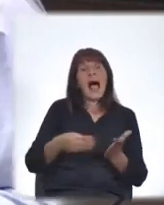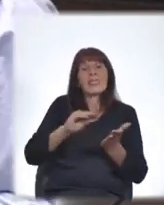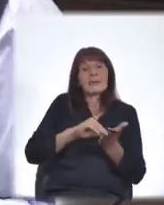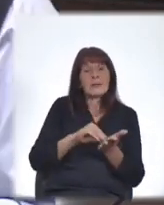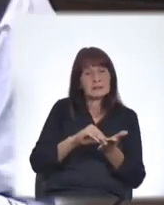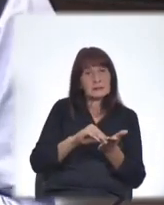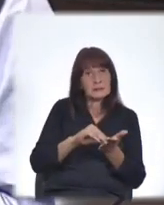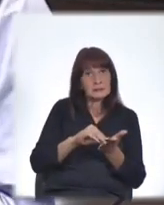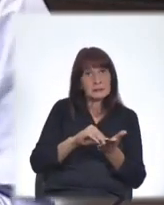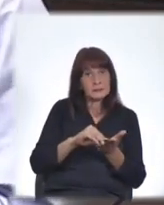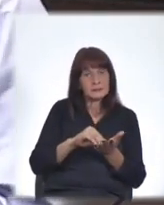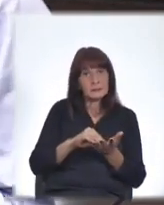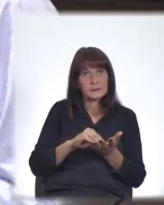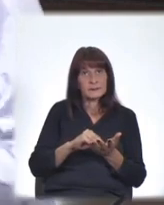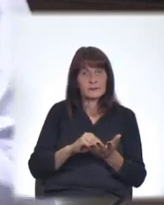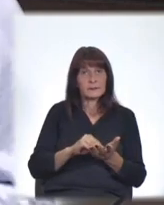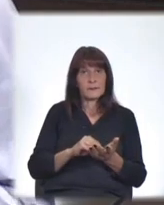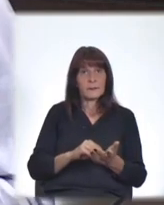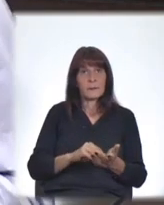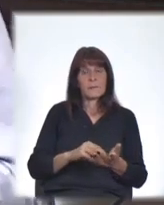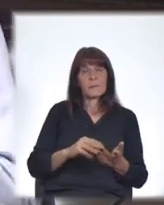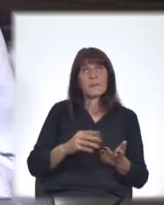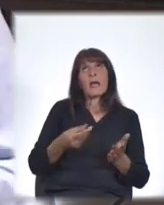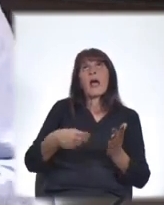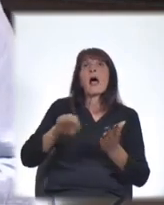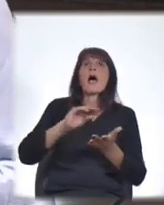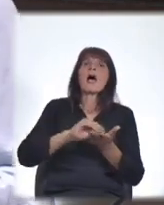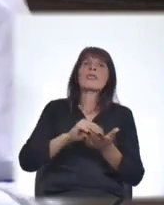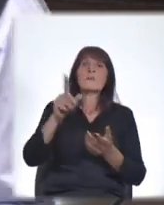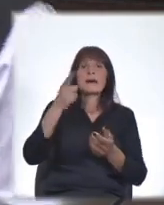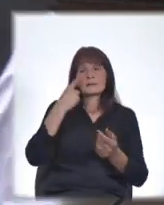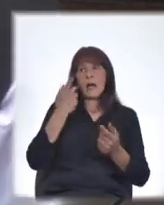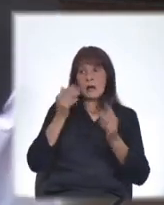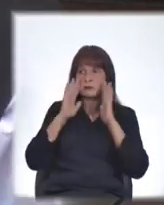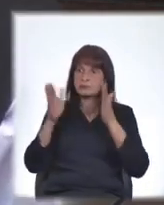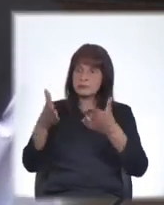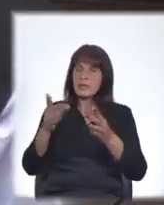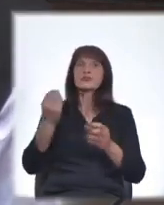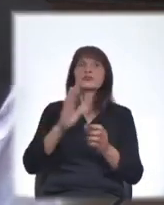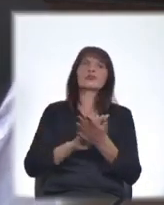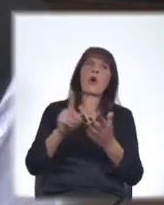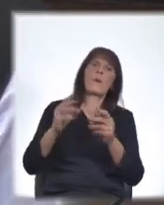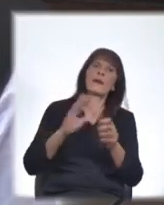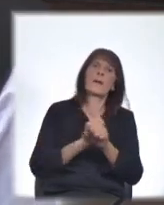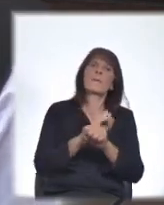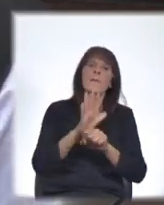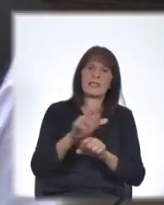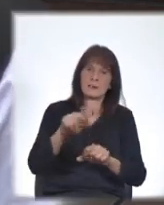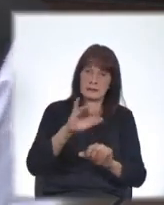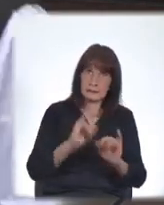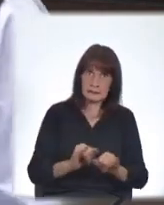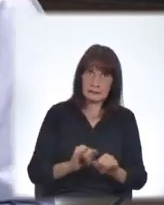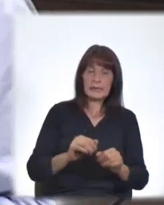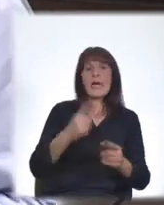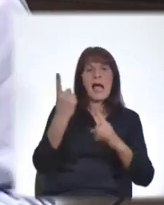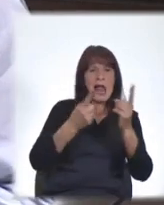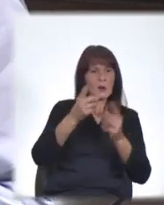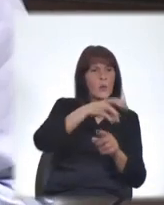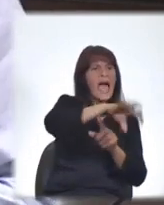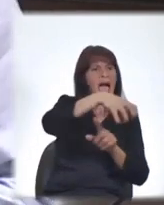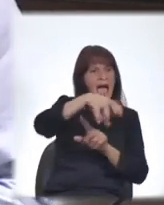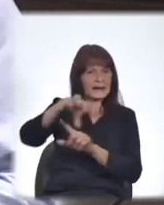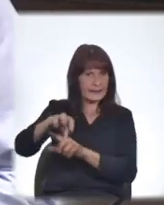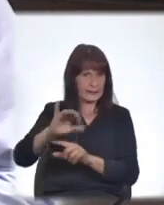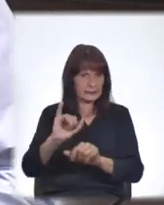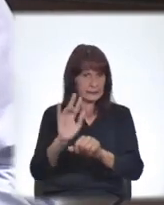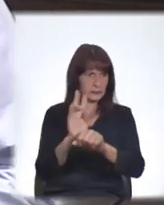además nos han permitido atender la pandemia. Por supuesto que el gobierno ha tenido buenos resultados en algunas áreas,